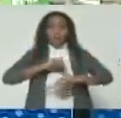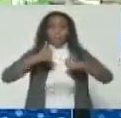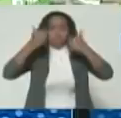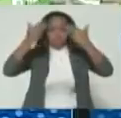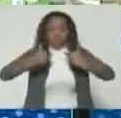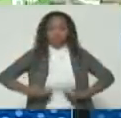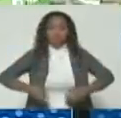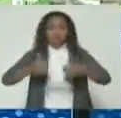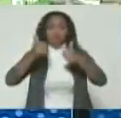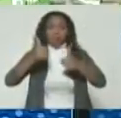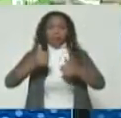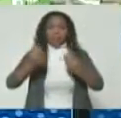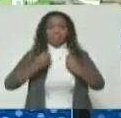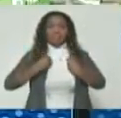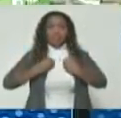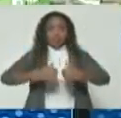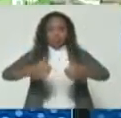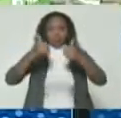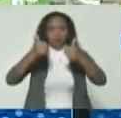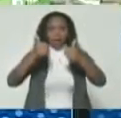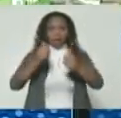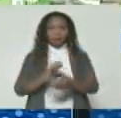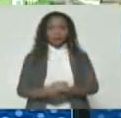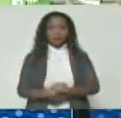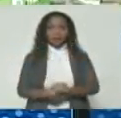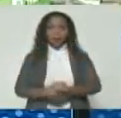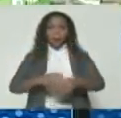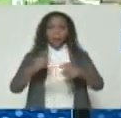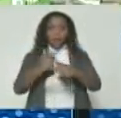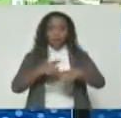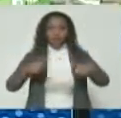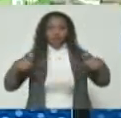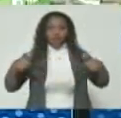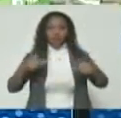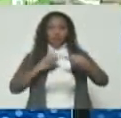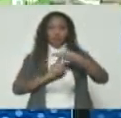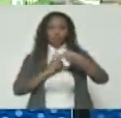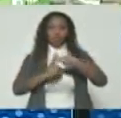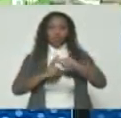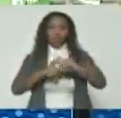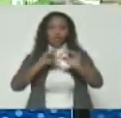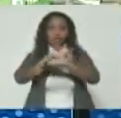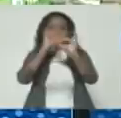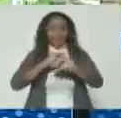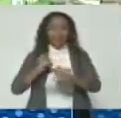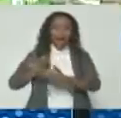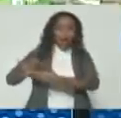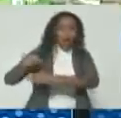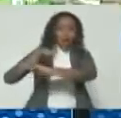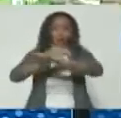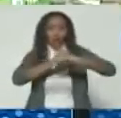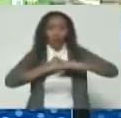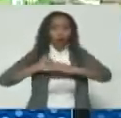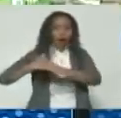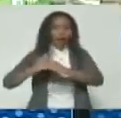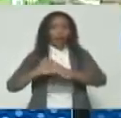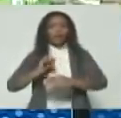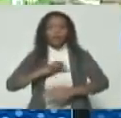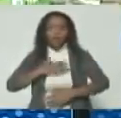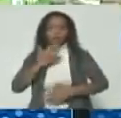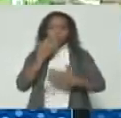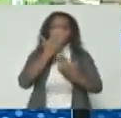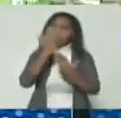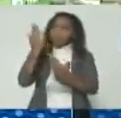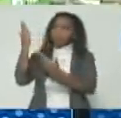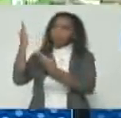bienestar para el vivir viviendo, para su prosperidad, para su felicidad colectiva. Y podemos, mire esas montañas,